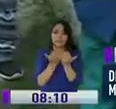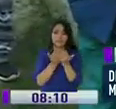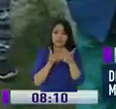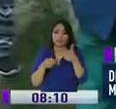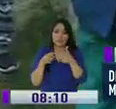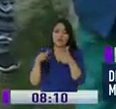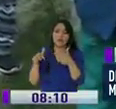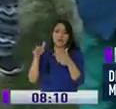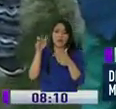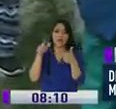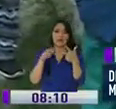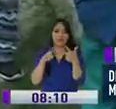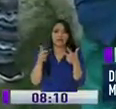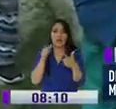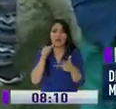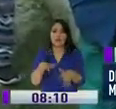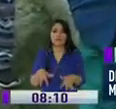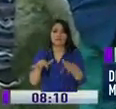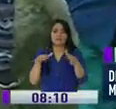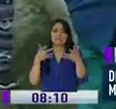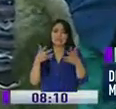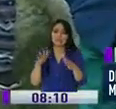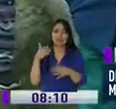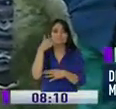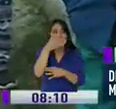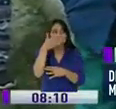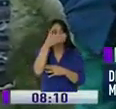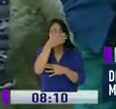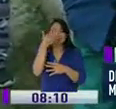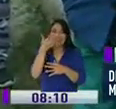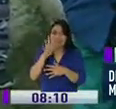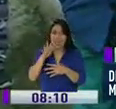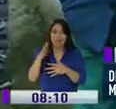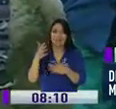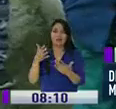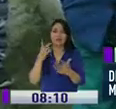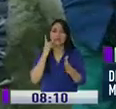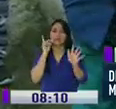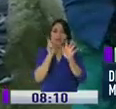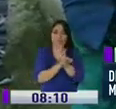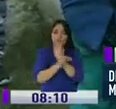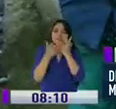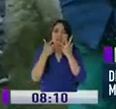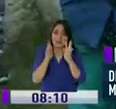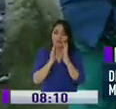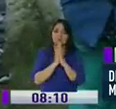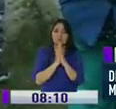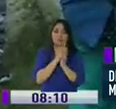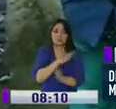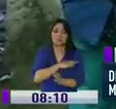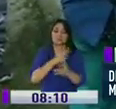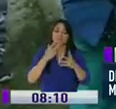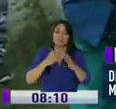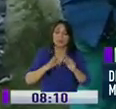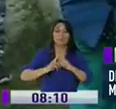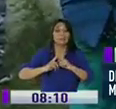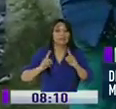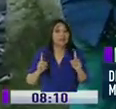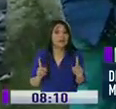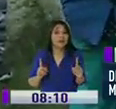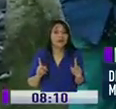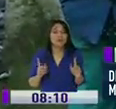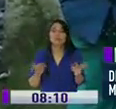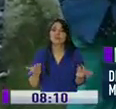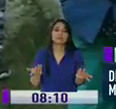mismas han dicho, ya hemos salido en varias microondas, ya han hecho la denuncia, ya han hecho la solicitud, pero realmente no hay